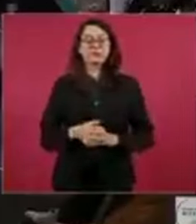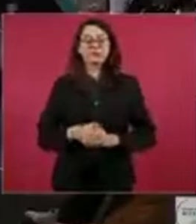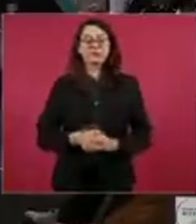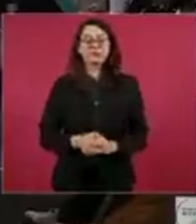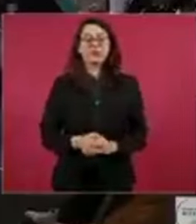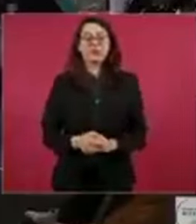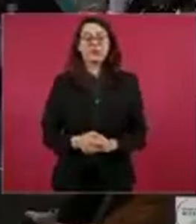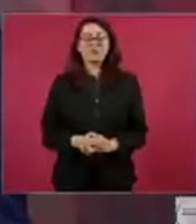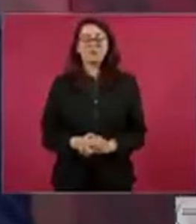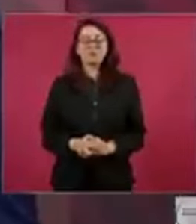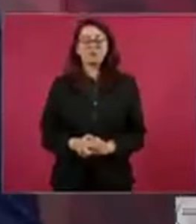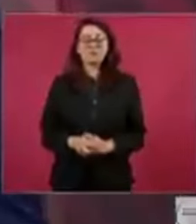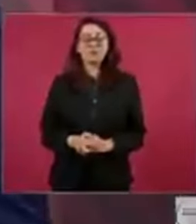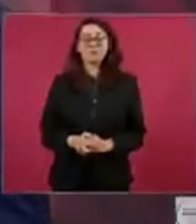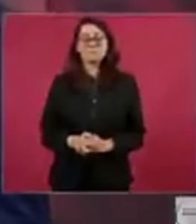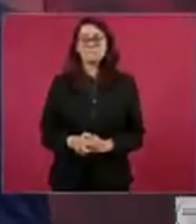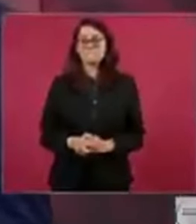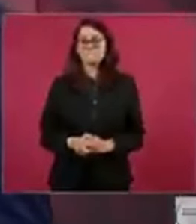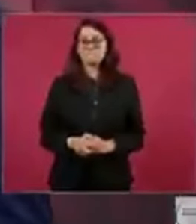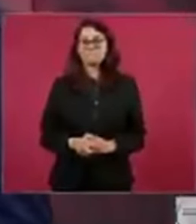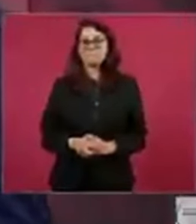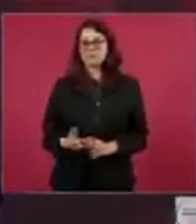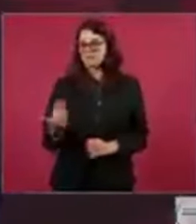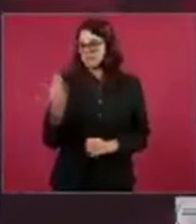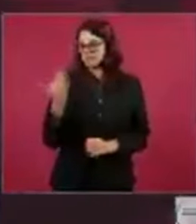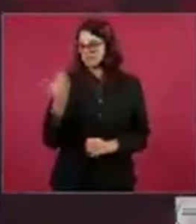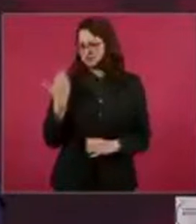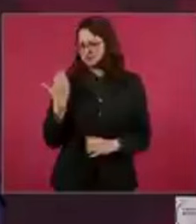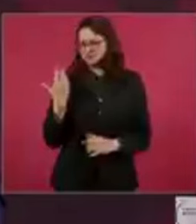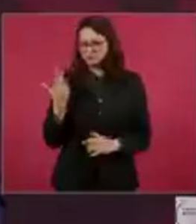señora de una asociación que hay en